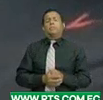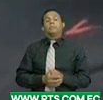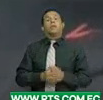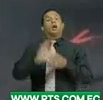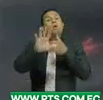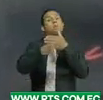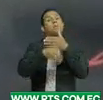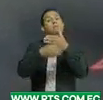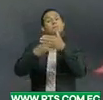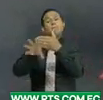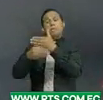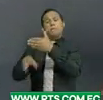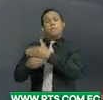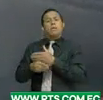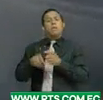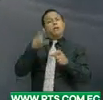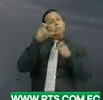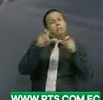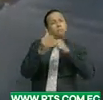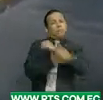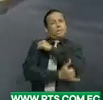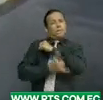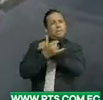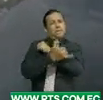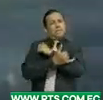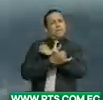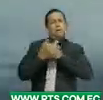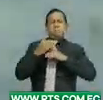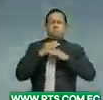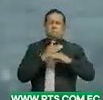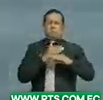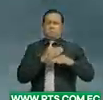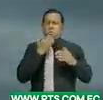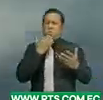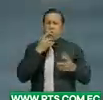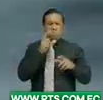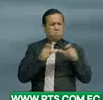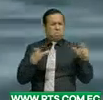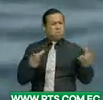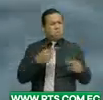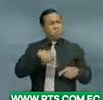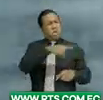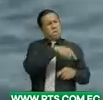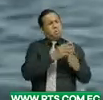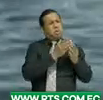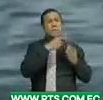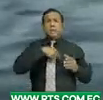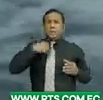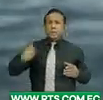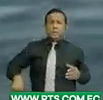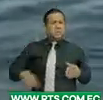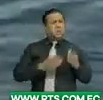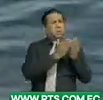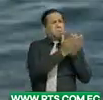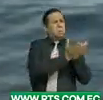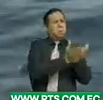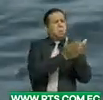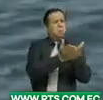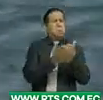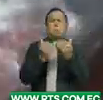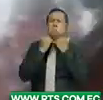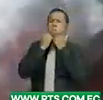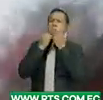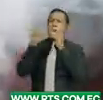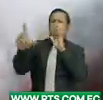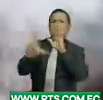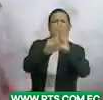países protestando la forma irregular de pesca, así como el incumplimiento de normas internacionales vigentes, por lo que serían